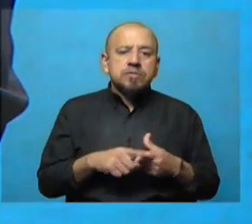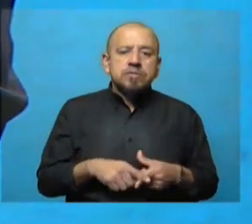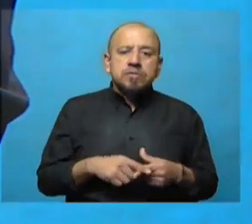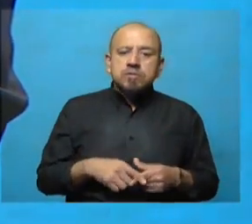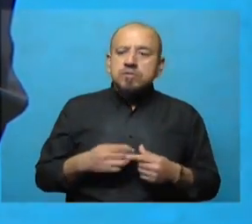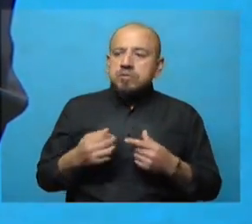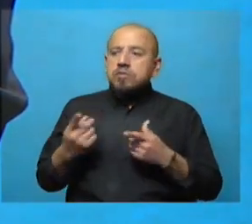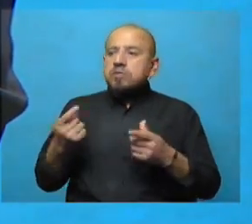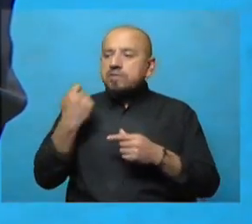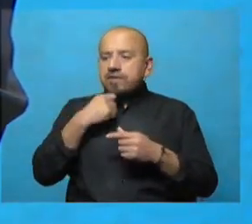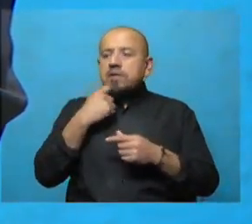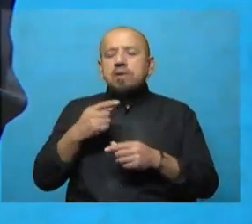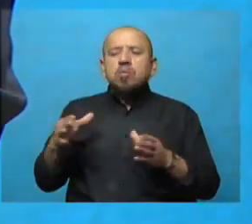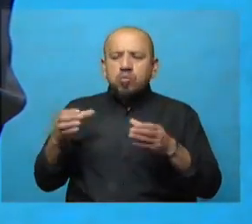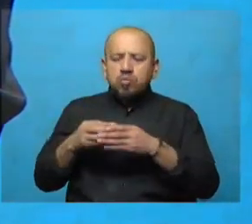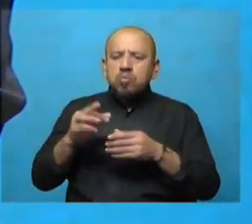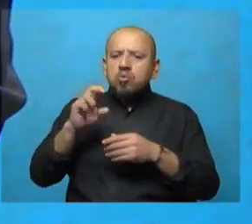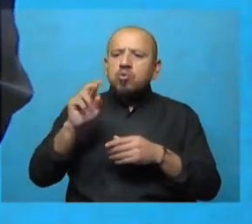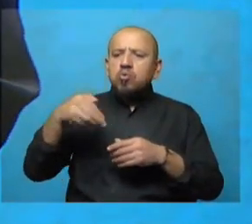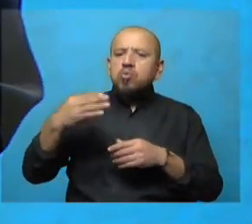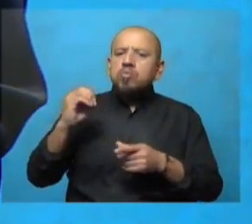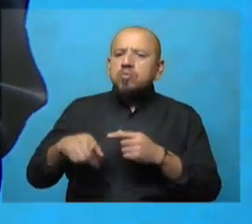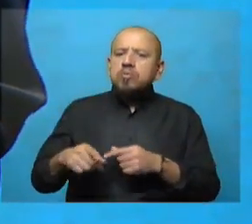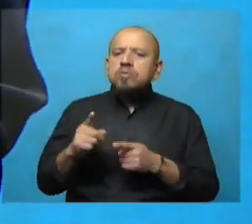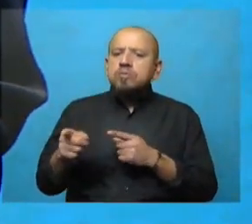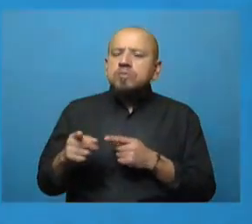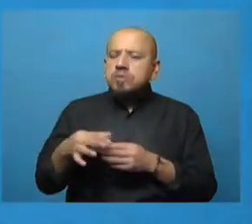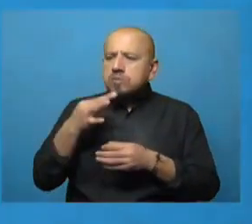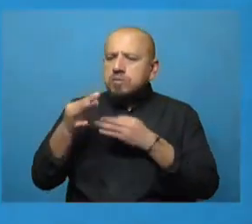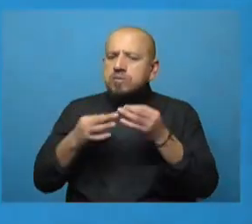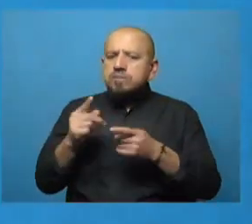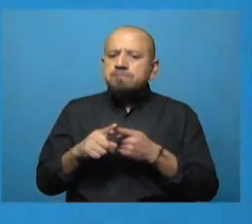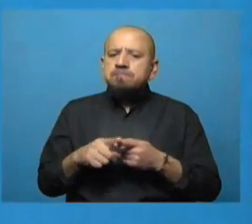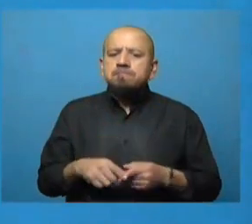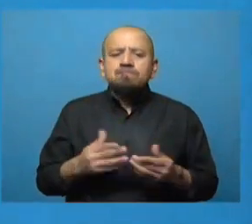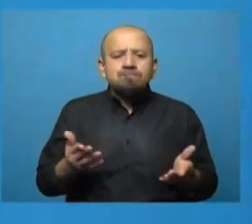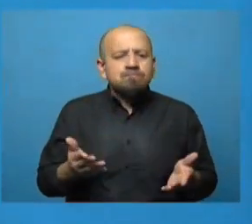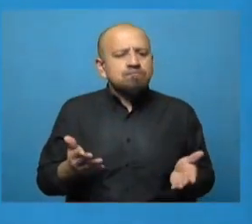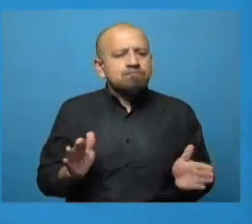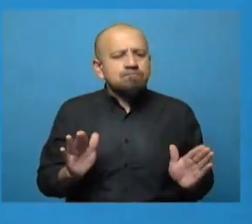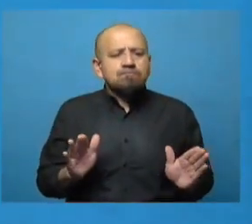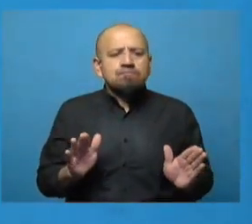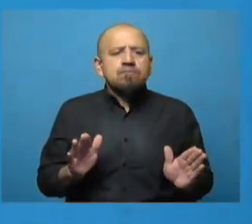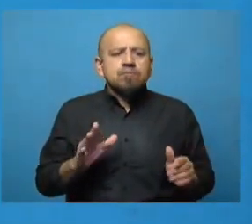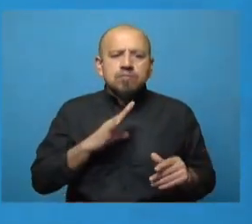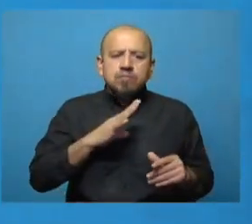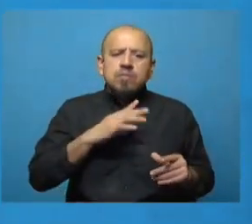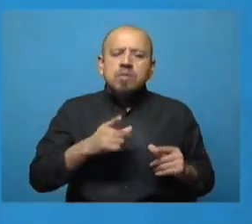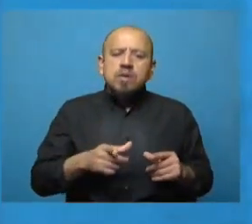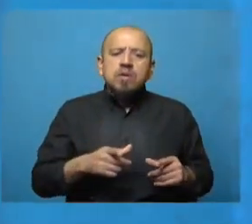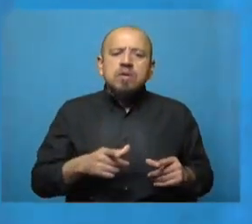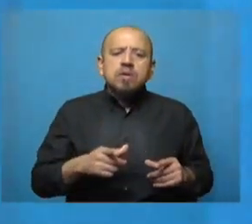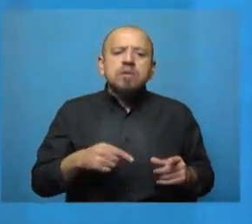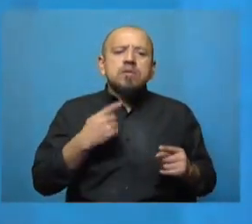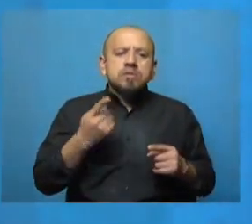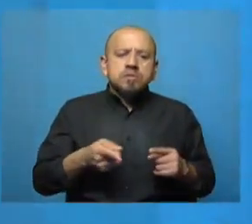un grupo en ese momento como rumbo pensás que que pueda haber estado el éxito ahí también la explicación bueno no no sé si estaban cantando que también